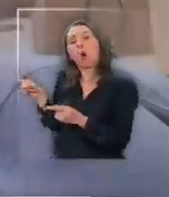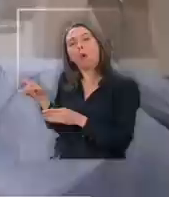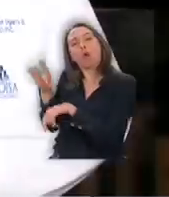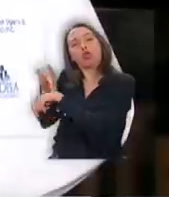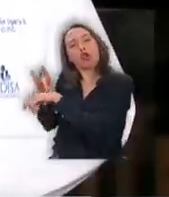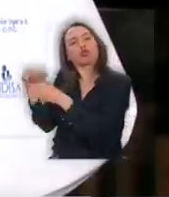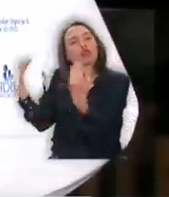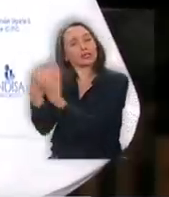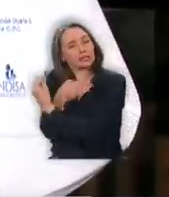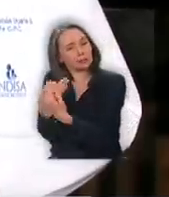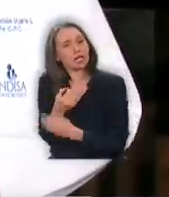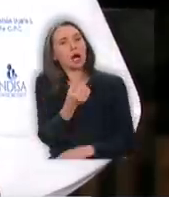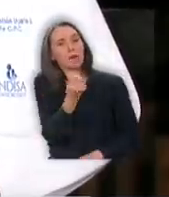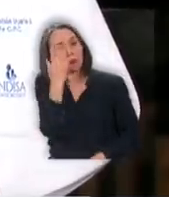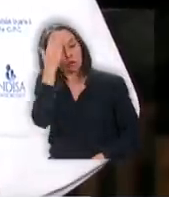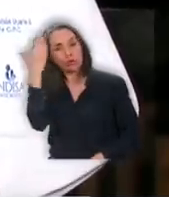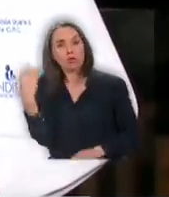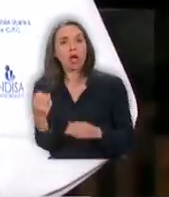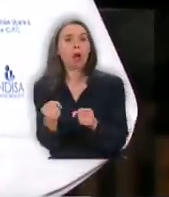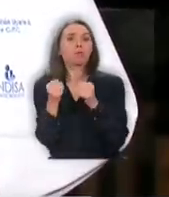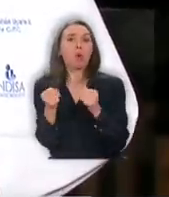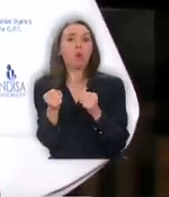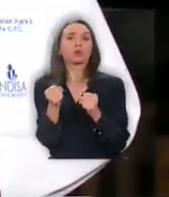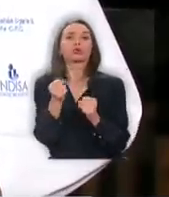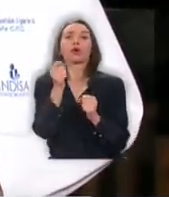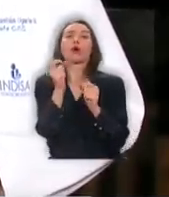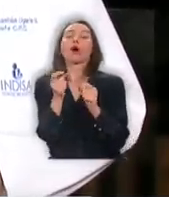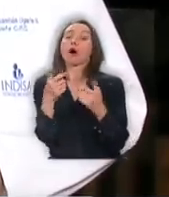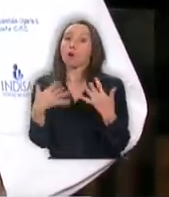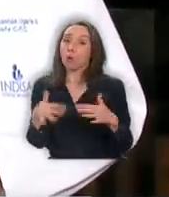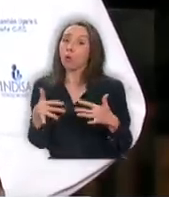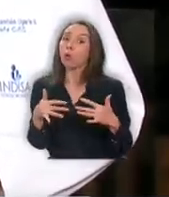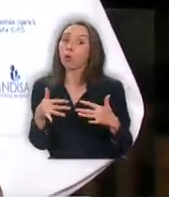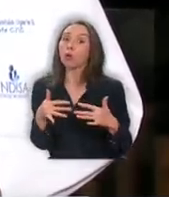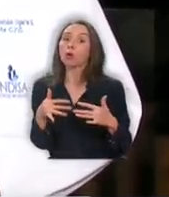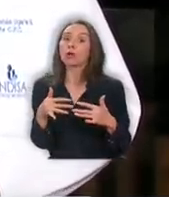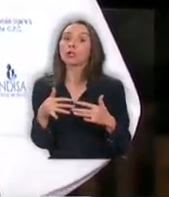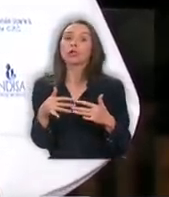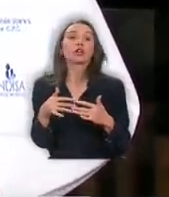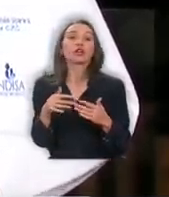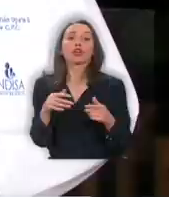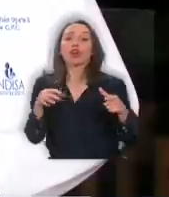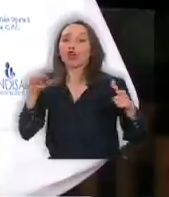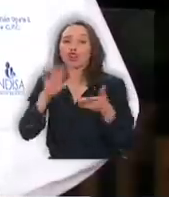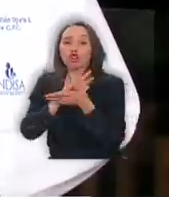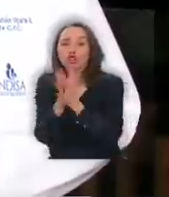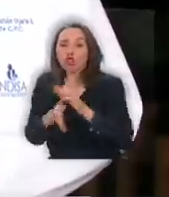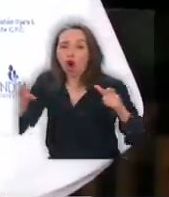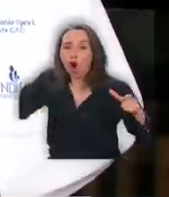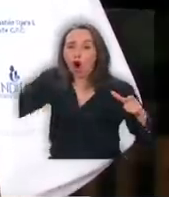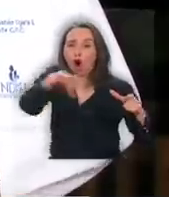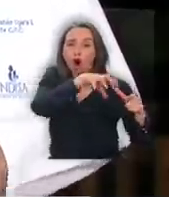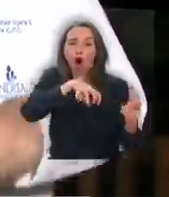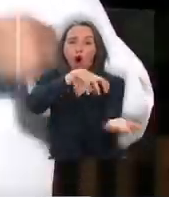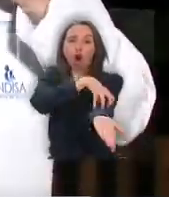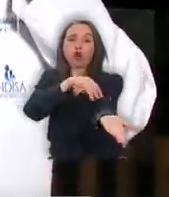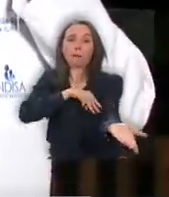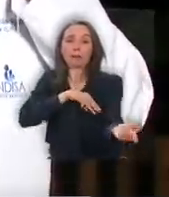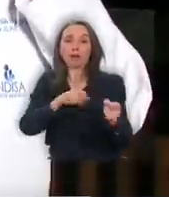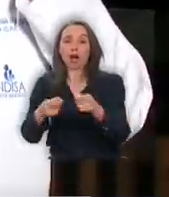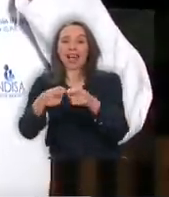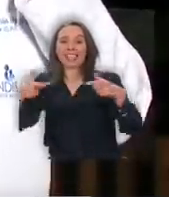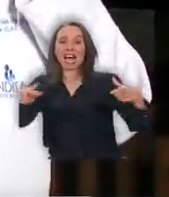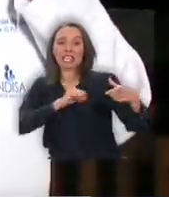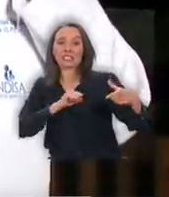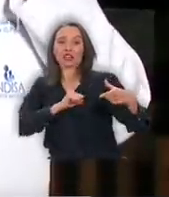ya varios días bastante intensivos con cuarentenas en prácticamente toda la región metropolitana. En el Gran Santiago, en principio, están todas